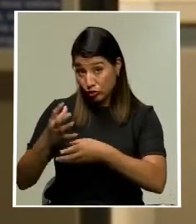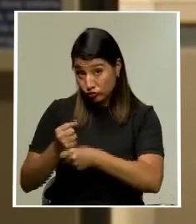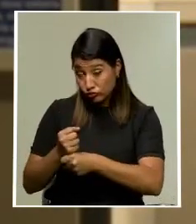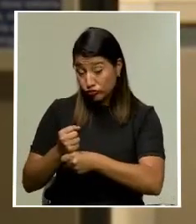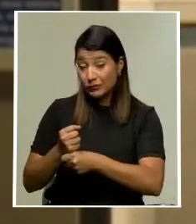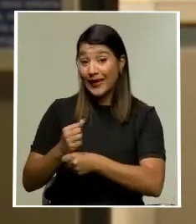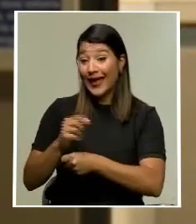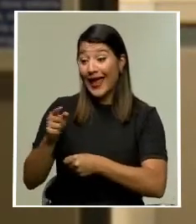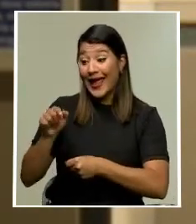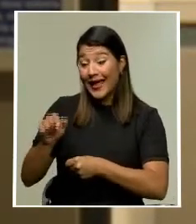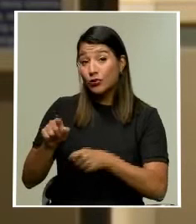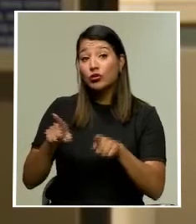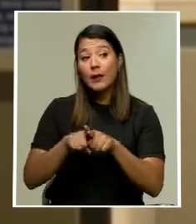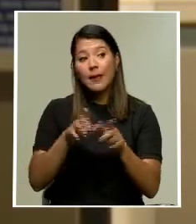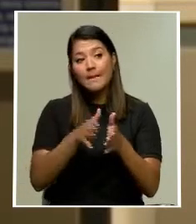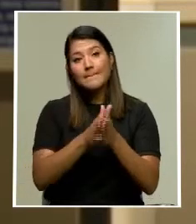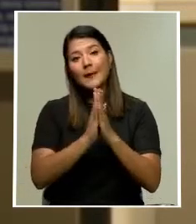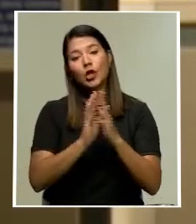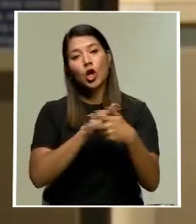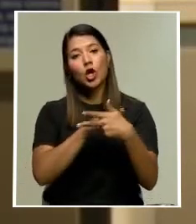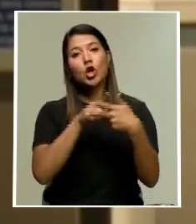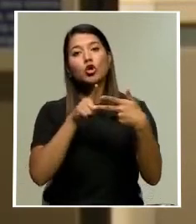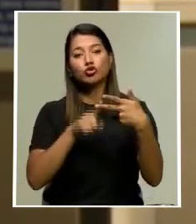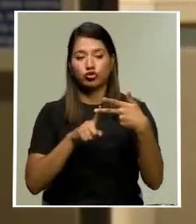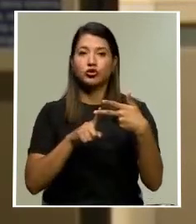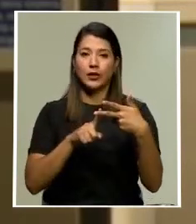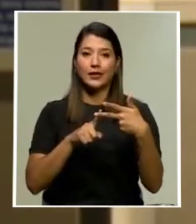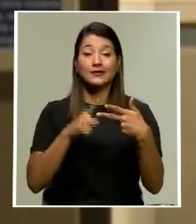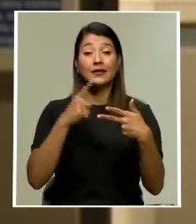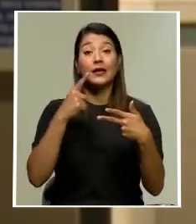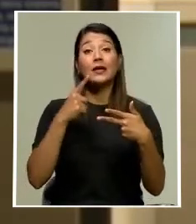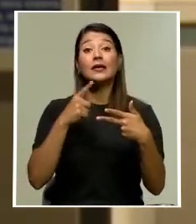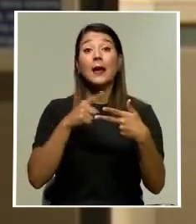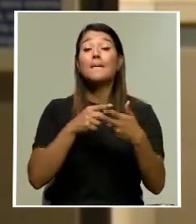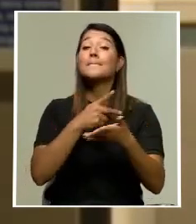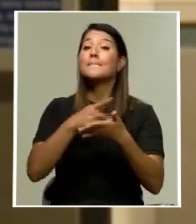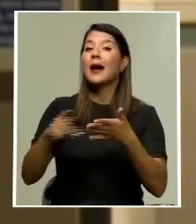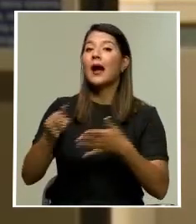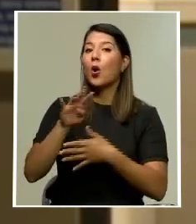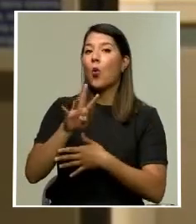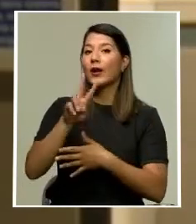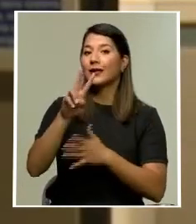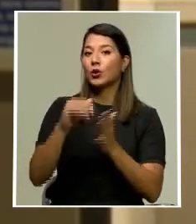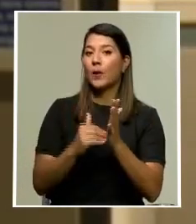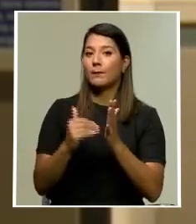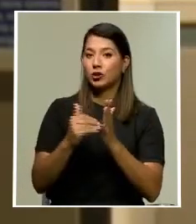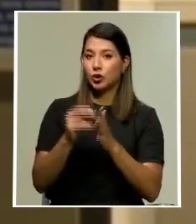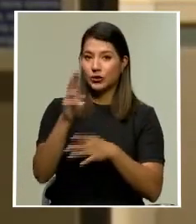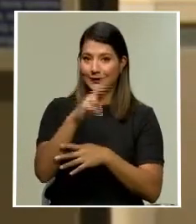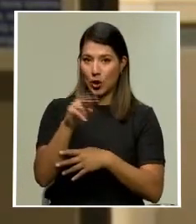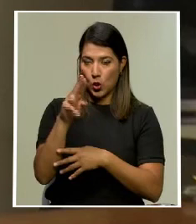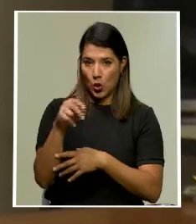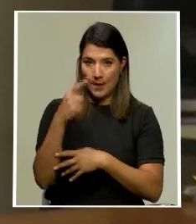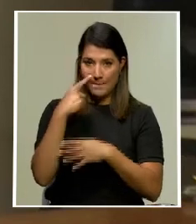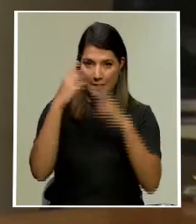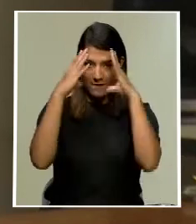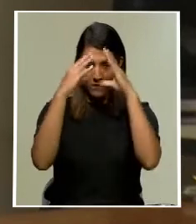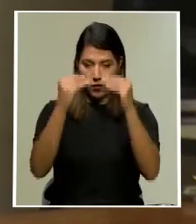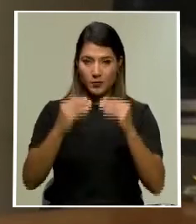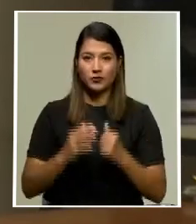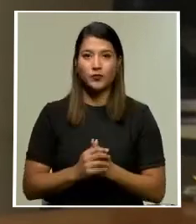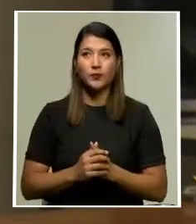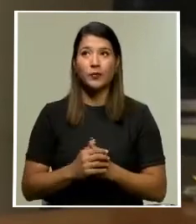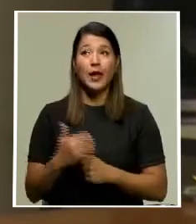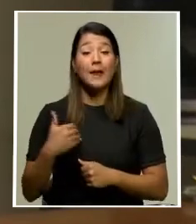que los 3 imputados se paguen por el presunto daño social 42 millones de colones. Veamos la siguiente información. Es que el